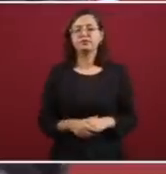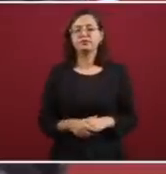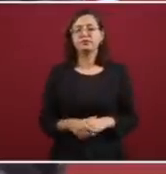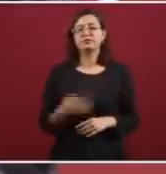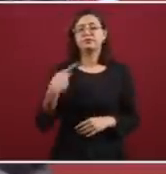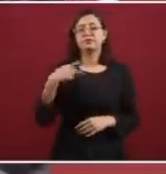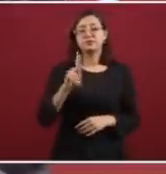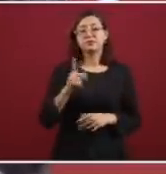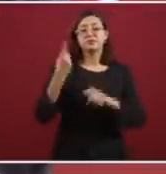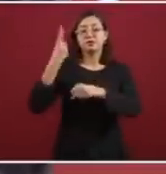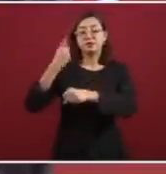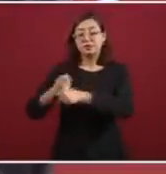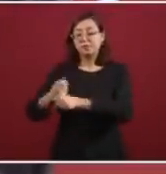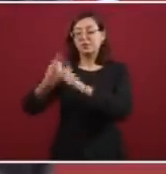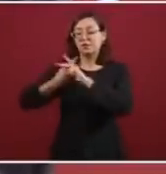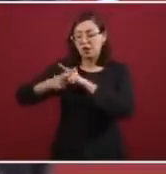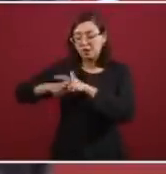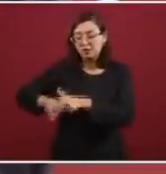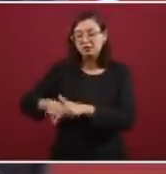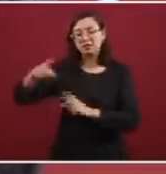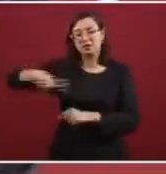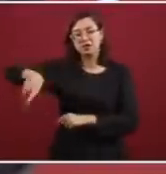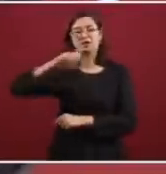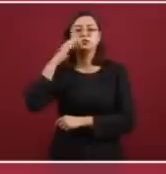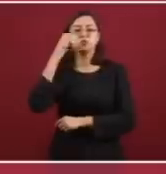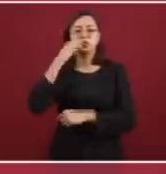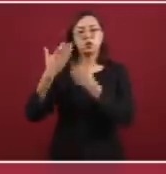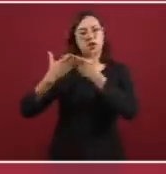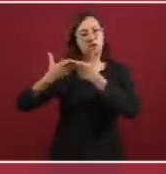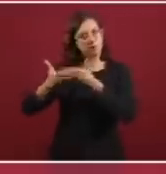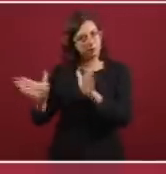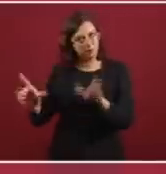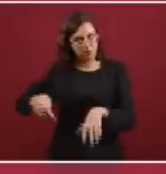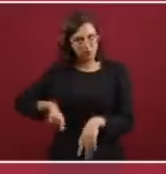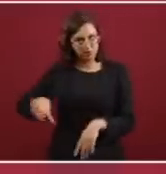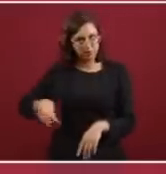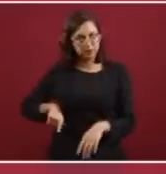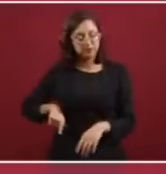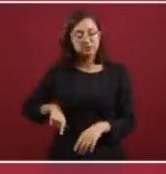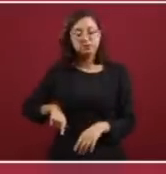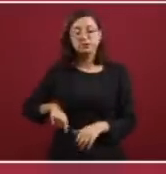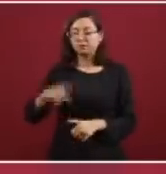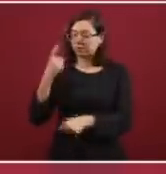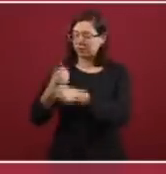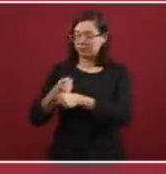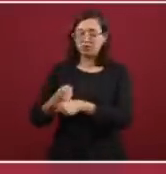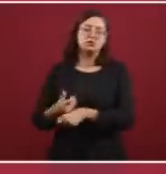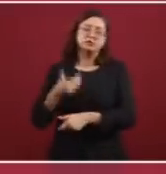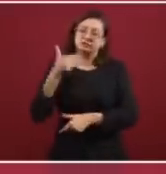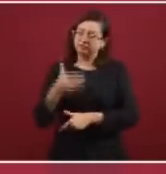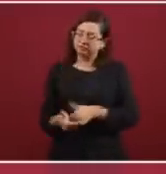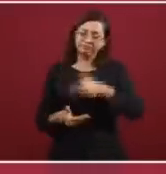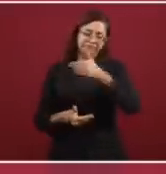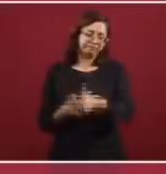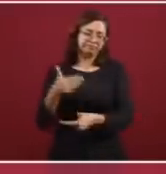Pero empezamos con los que están en escuelas públicas. Es un proceso.